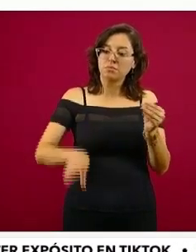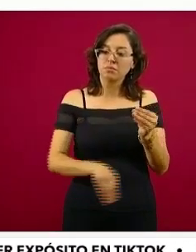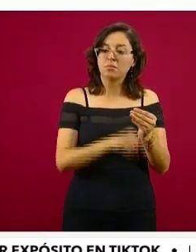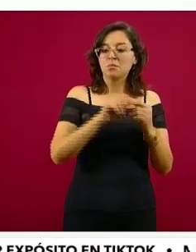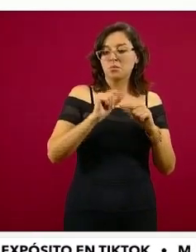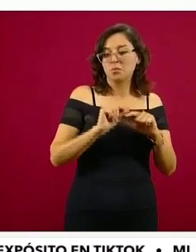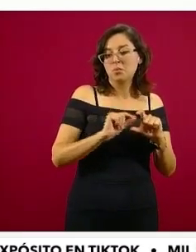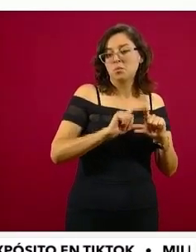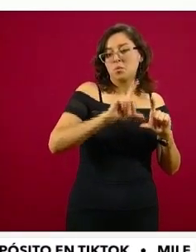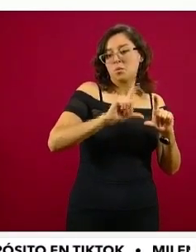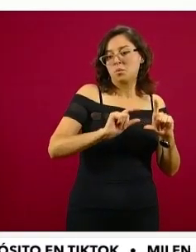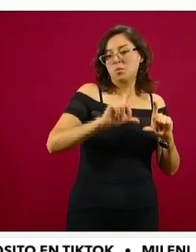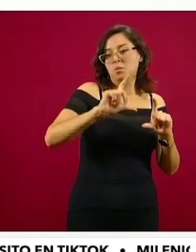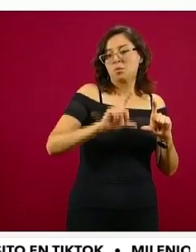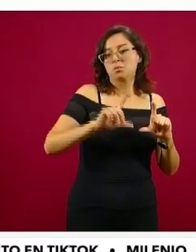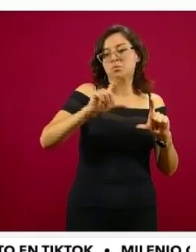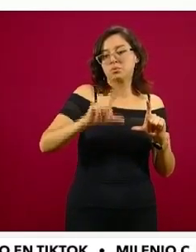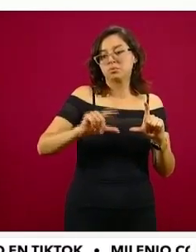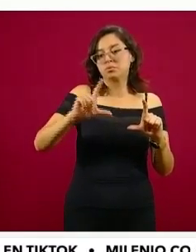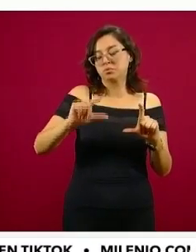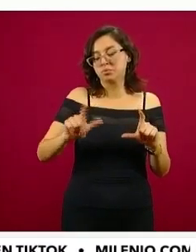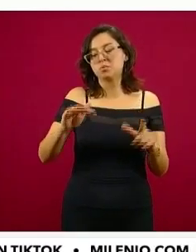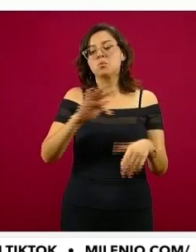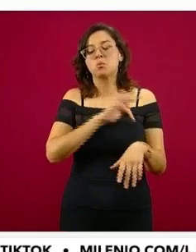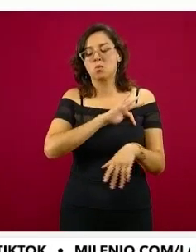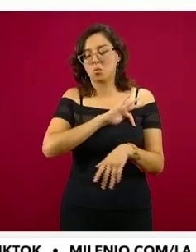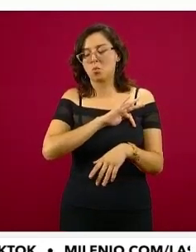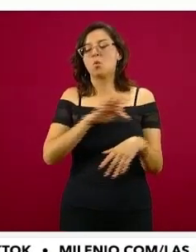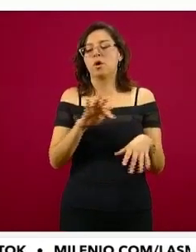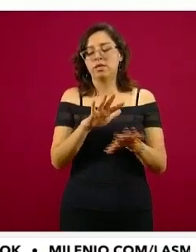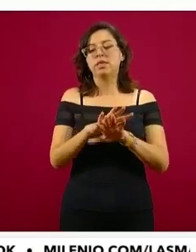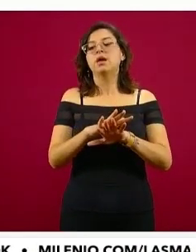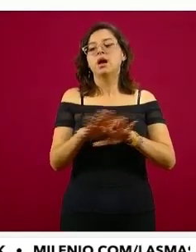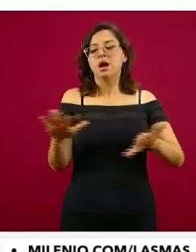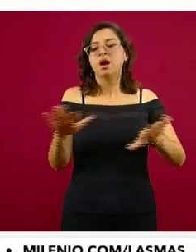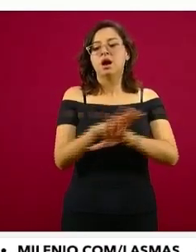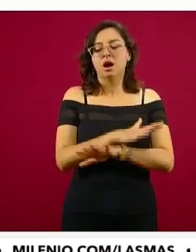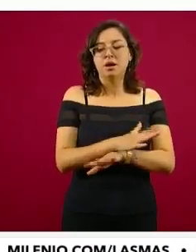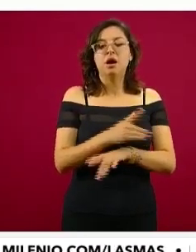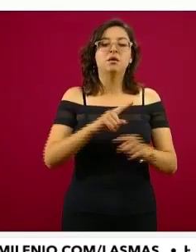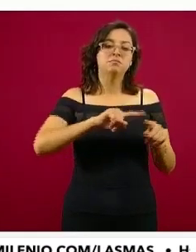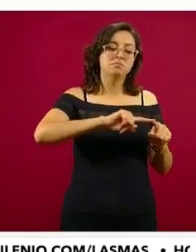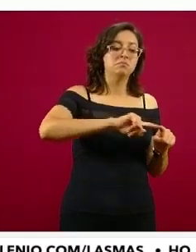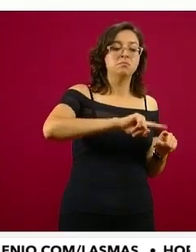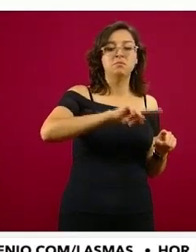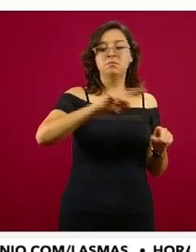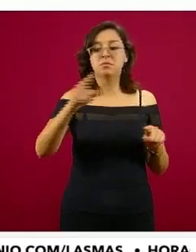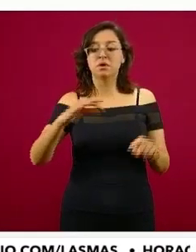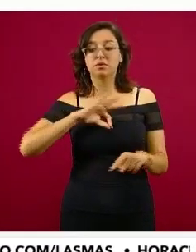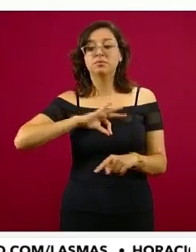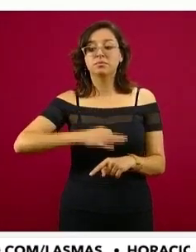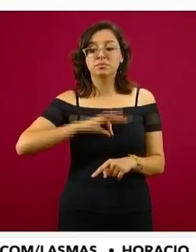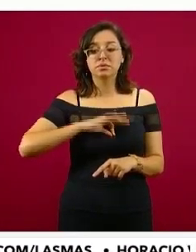ascendente, y esto en un momento representa precisamente esa porción de la curva epidémica que en este